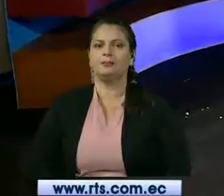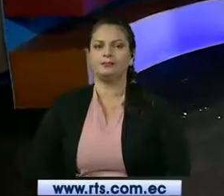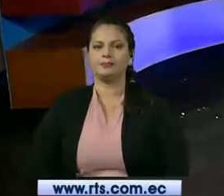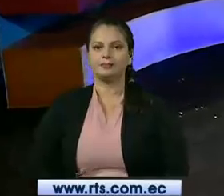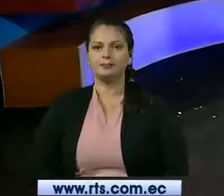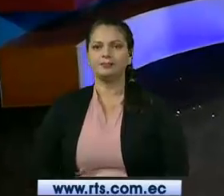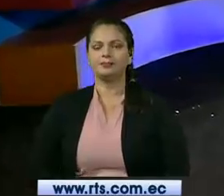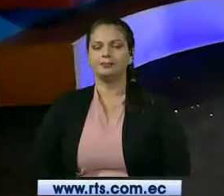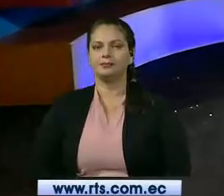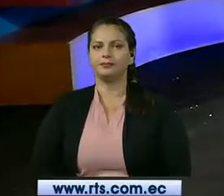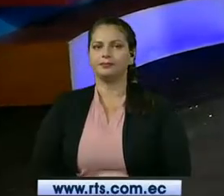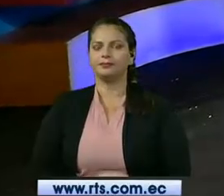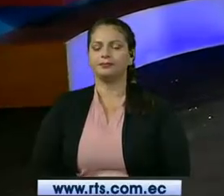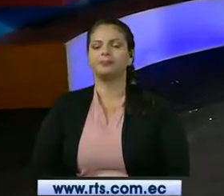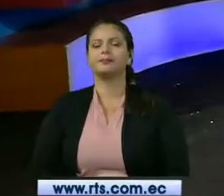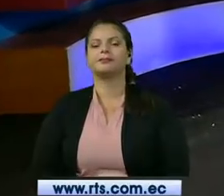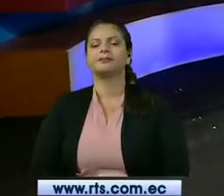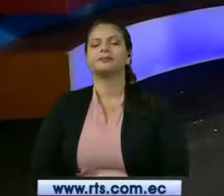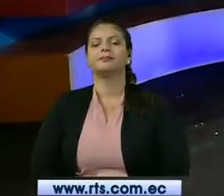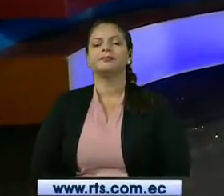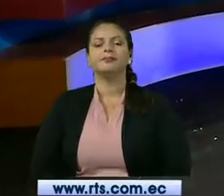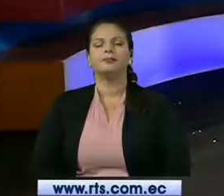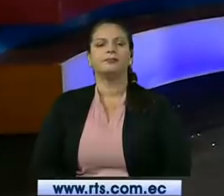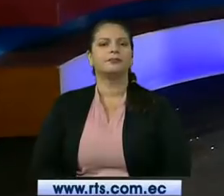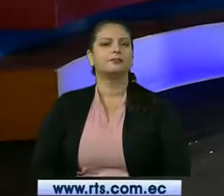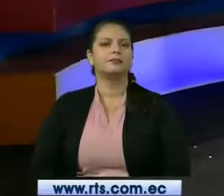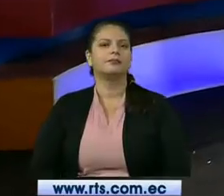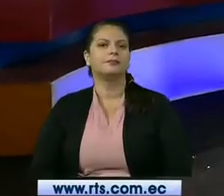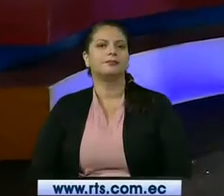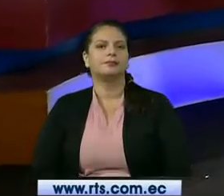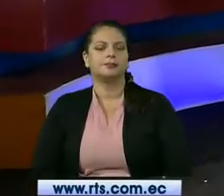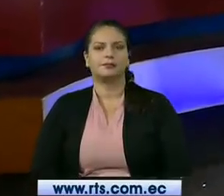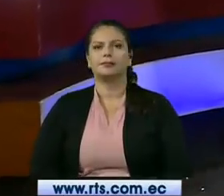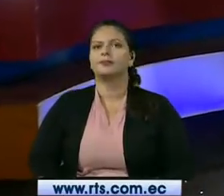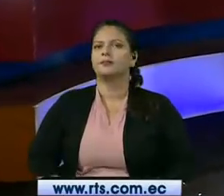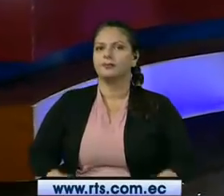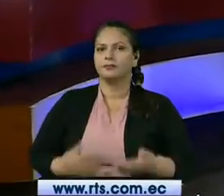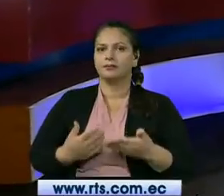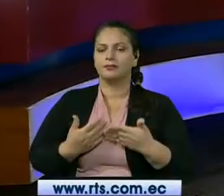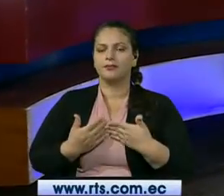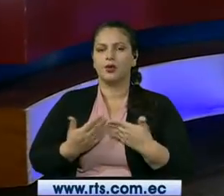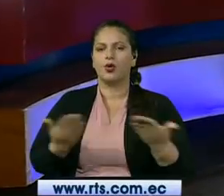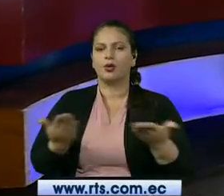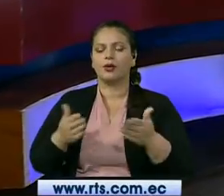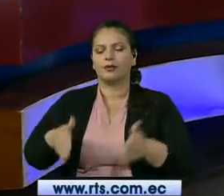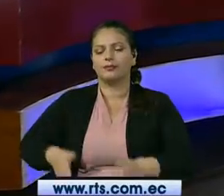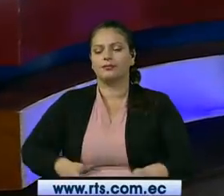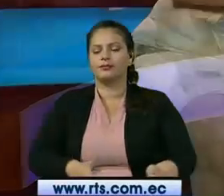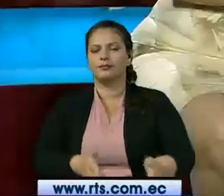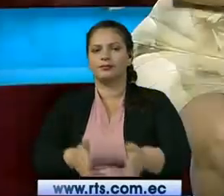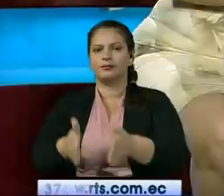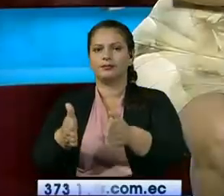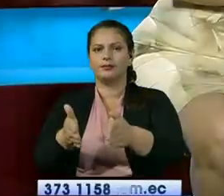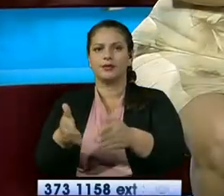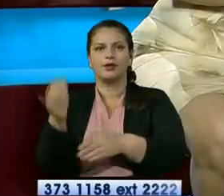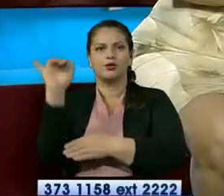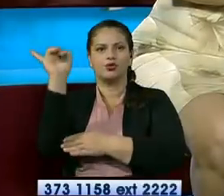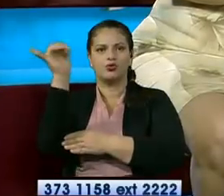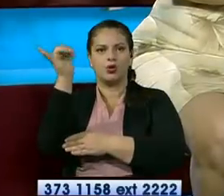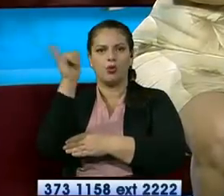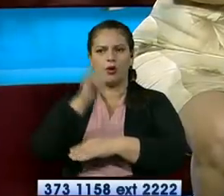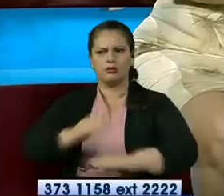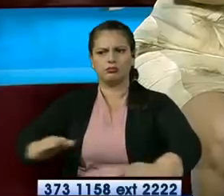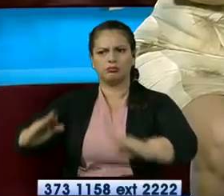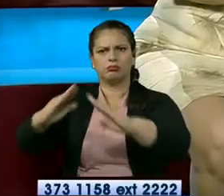Un hombre fue hallado muerto en el ingreso de su domicilio en un sector de la vía Durán-Yaguachi, en la provincia del Guayas. Al parecer,